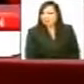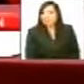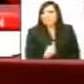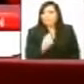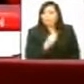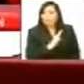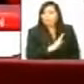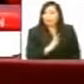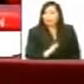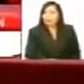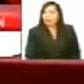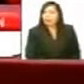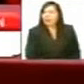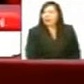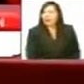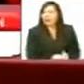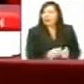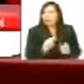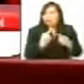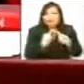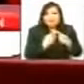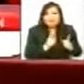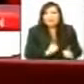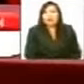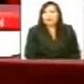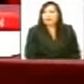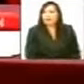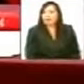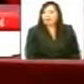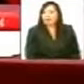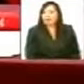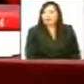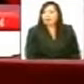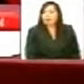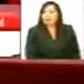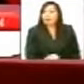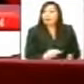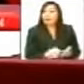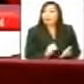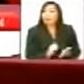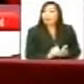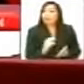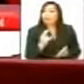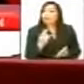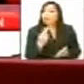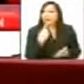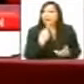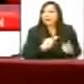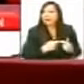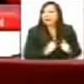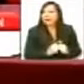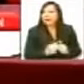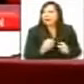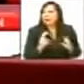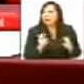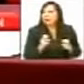los medios sociales o medios de comunicación como un poder en la sociedad. Por lo tanto, la corrupción va a ser un